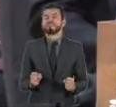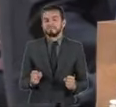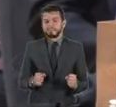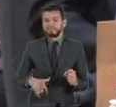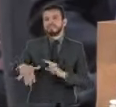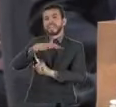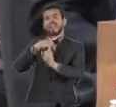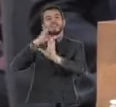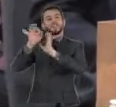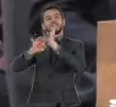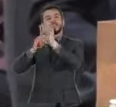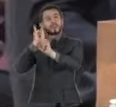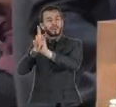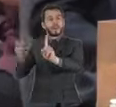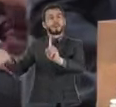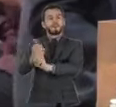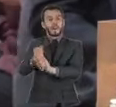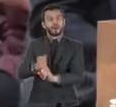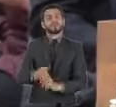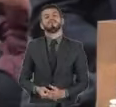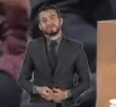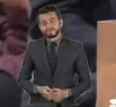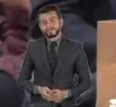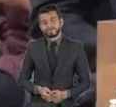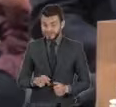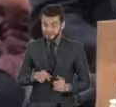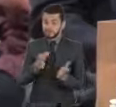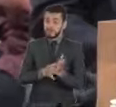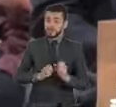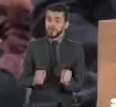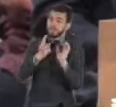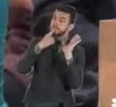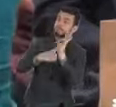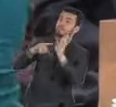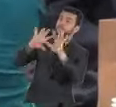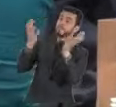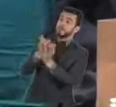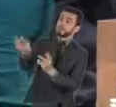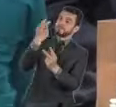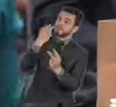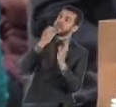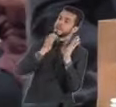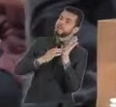convencido que la ciudadanía de Bogotá va a ser ejemplo para el país y para el mundo. Gracias.